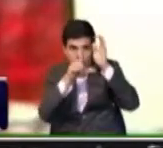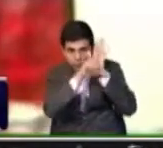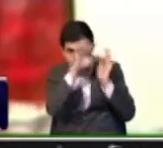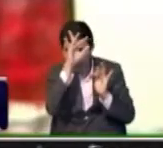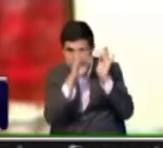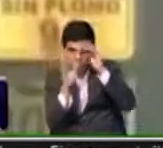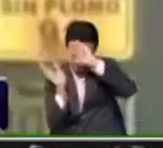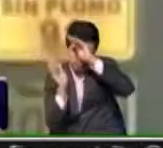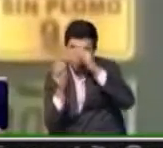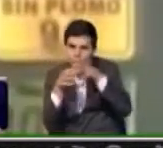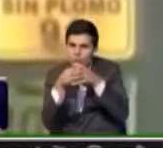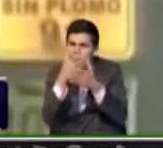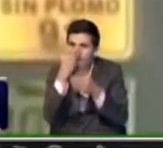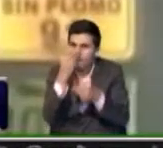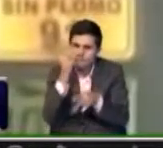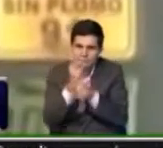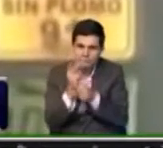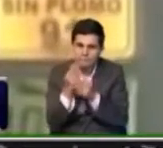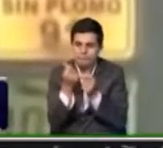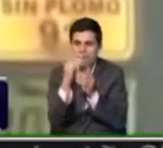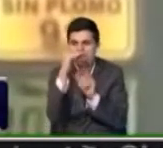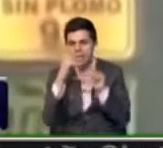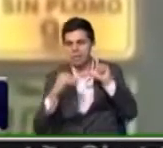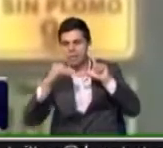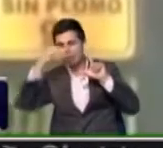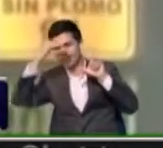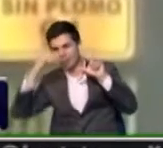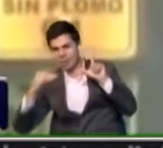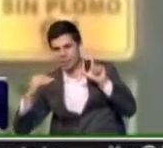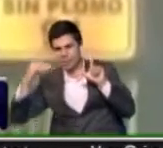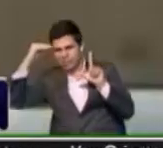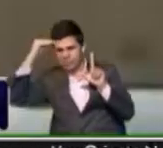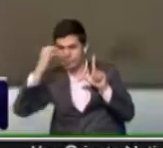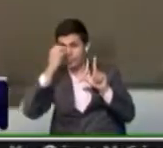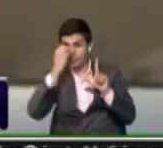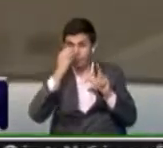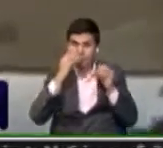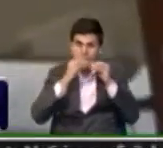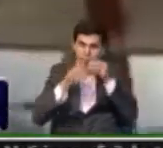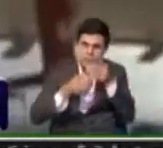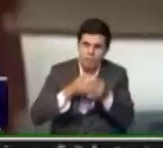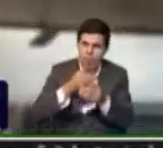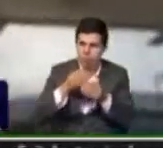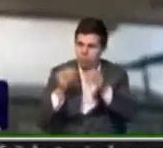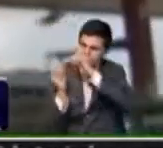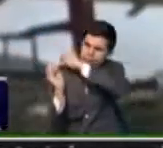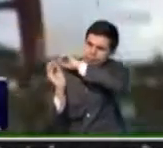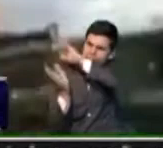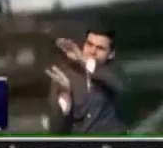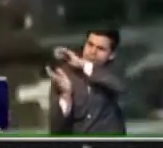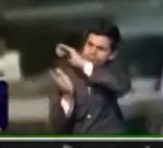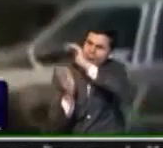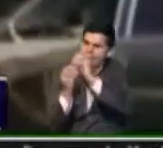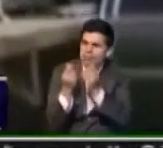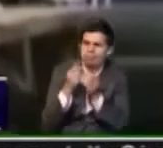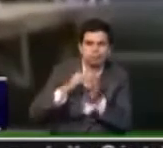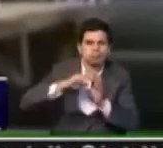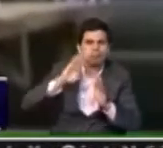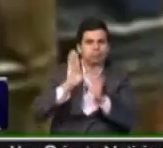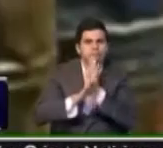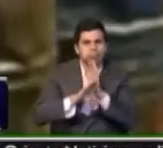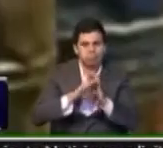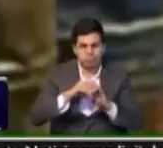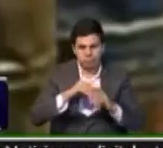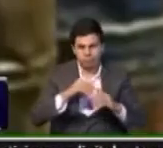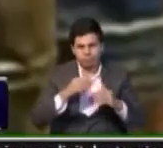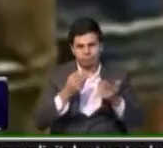una distorsión de los precios, como ustedes muy bien lo conocen, a una necesidad de cada vez mayor abastecimiento en la región con mejores precios. Todos esos factores